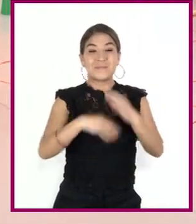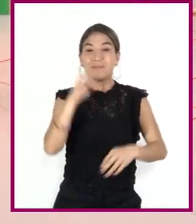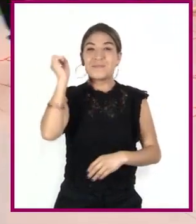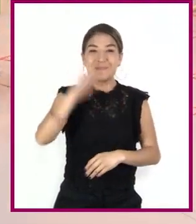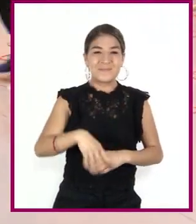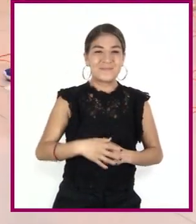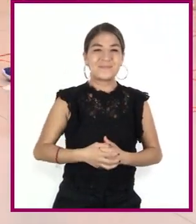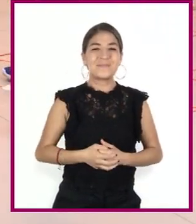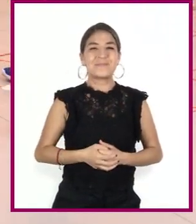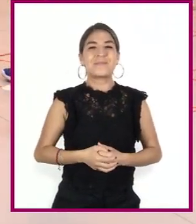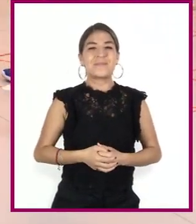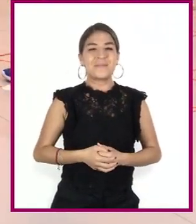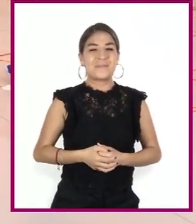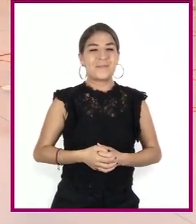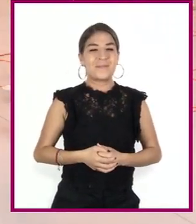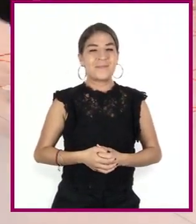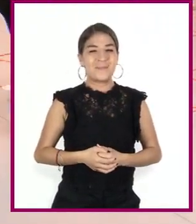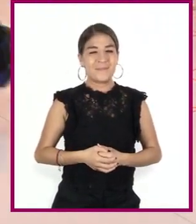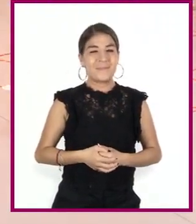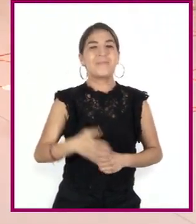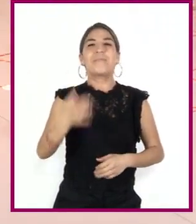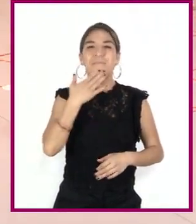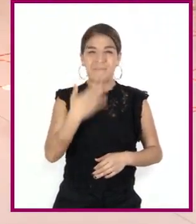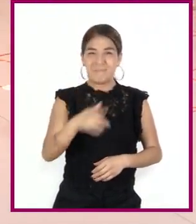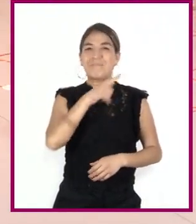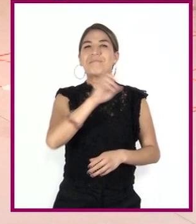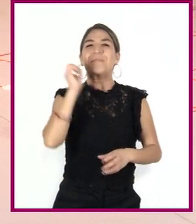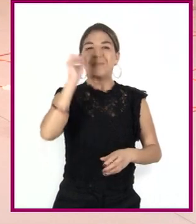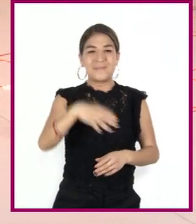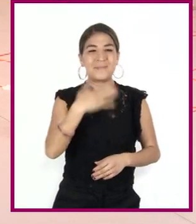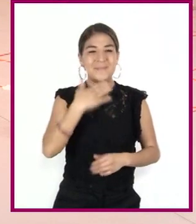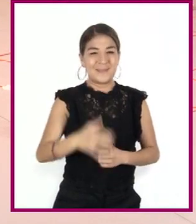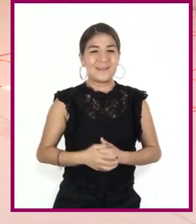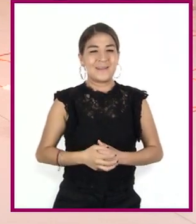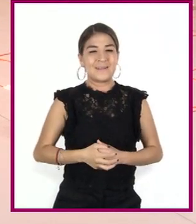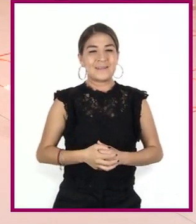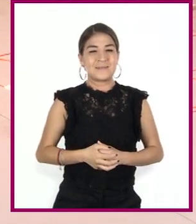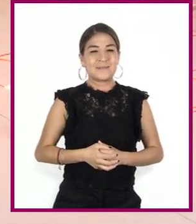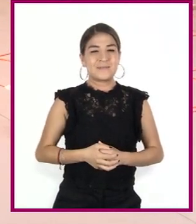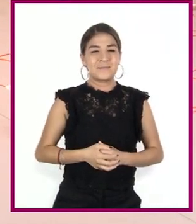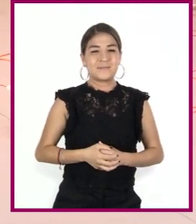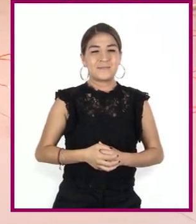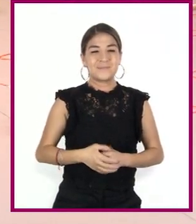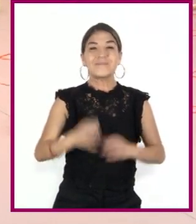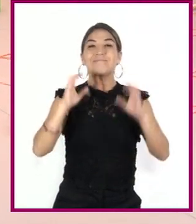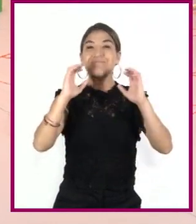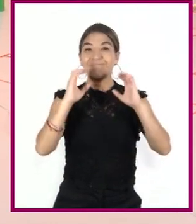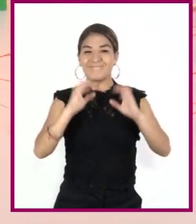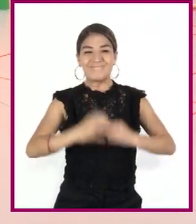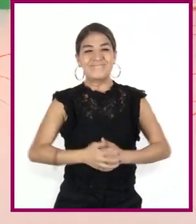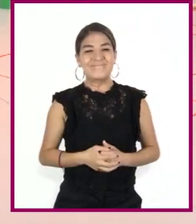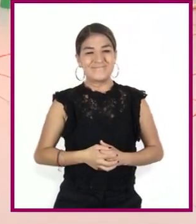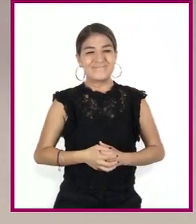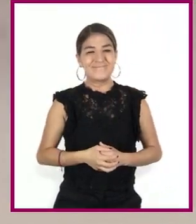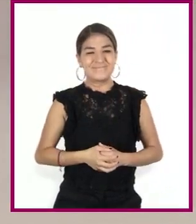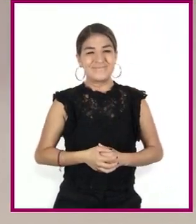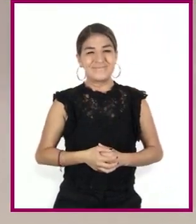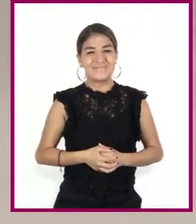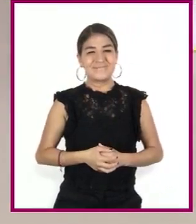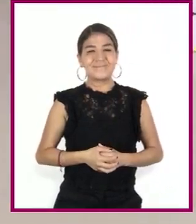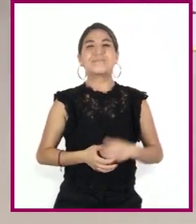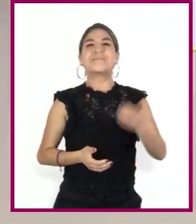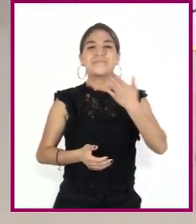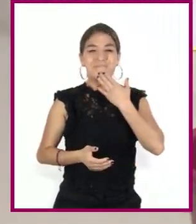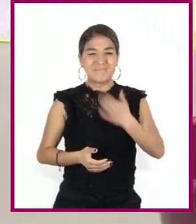Hasta que atinen todas. Vamos, sí se puede. Bien, Daniel, muy bien. Cuidado. Vamos, sí se puede, sí